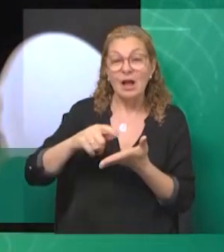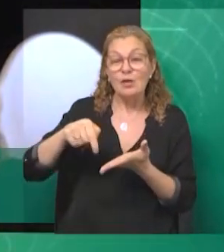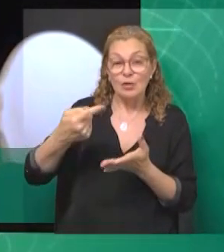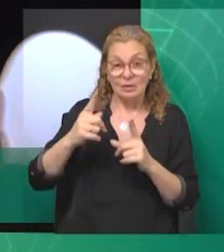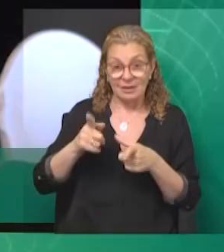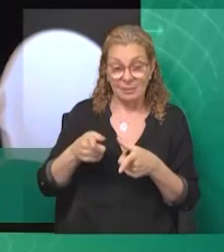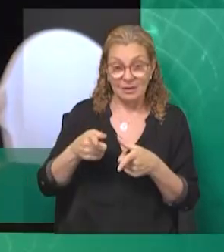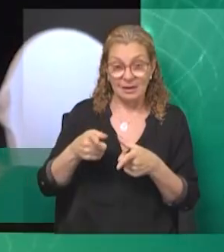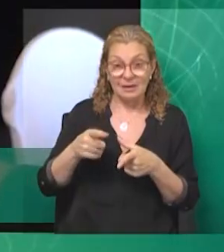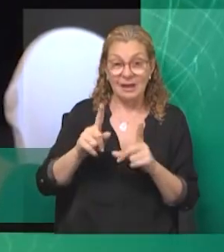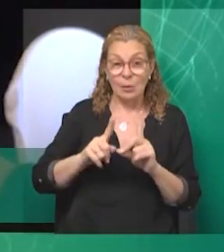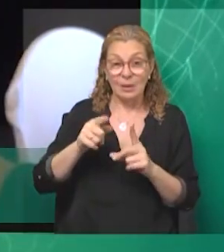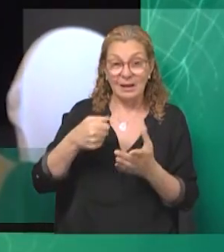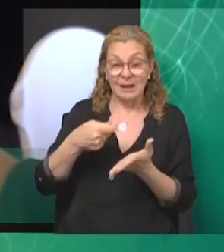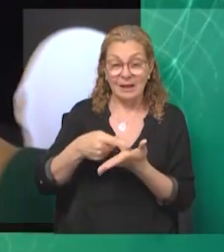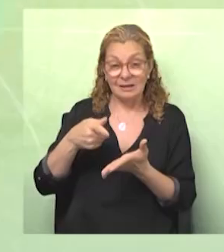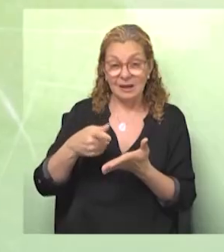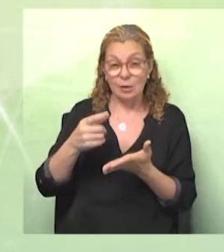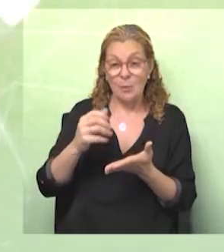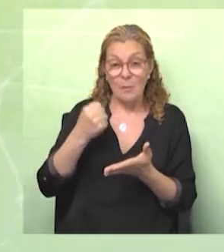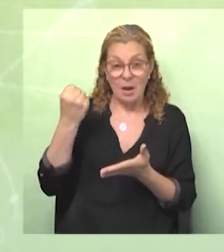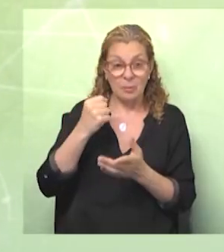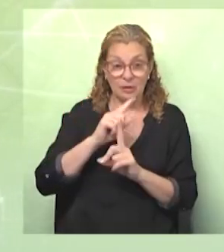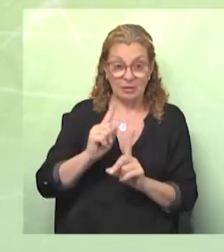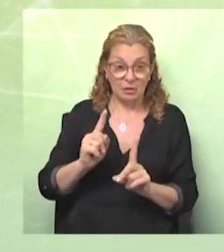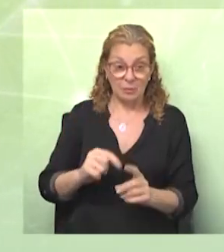y de las que hay Esta es la que menos